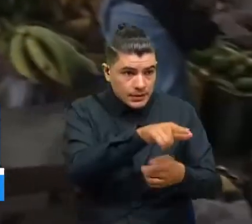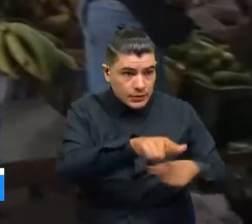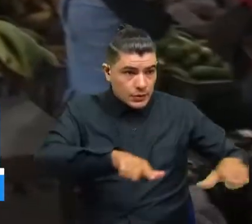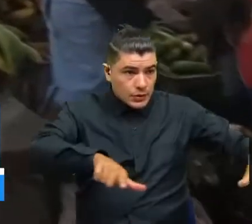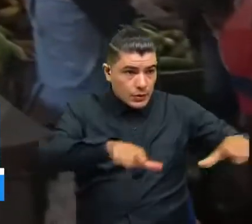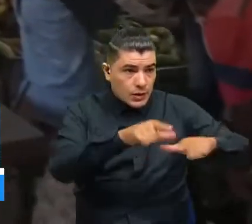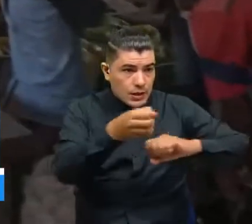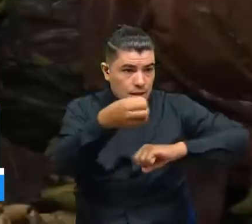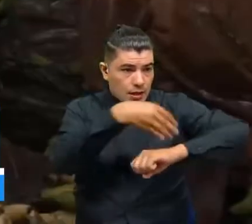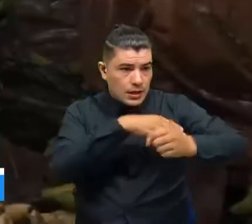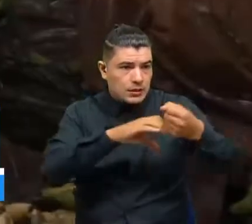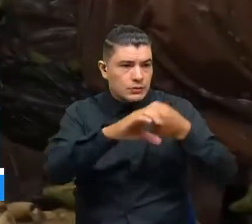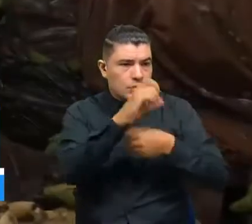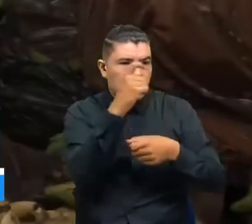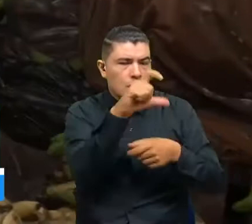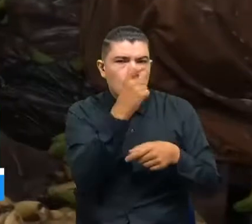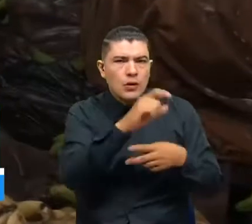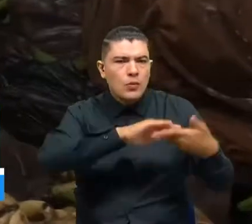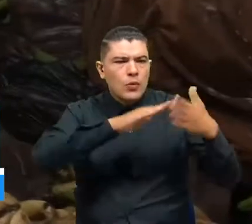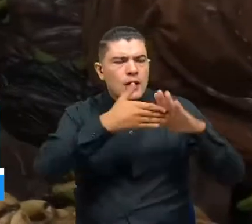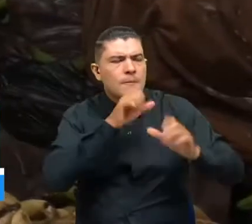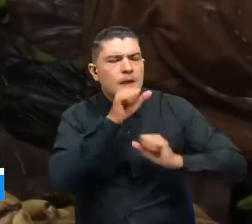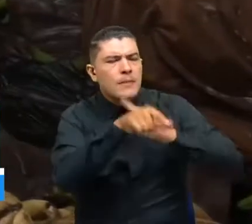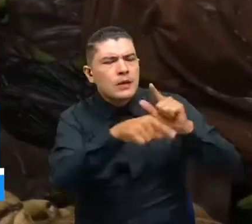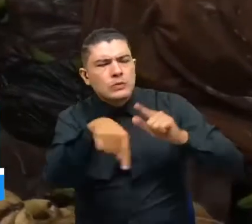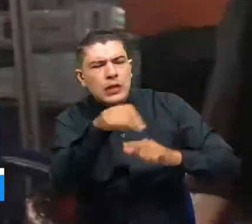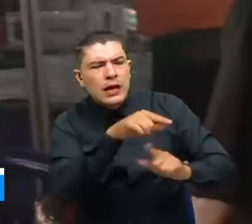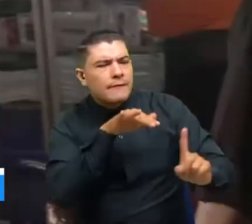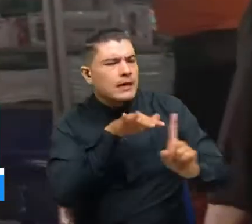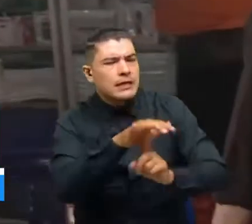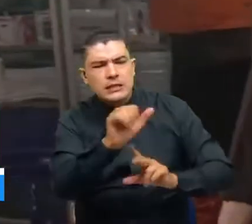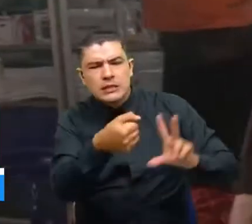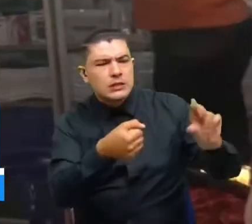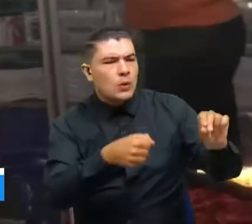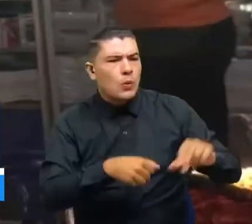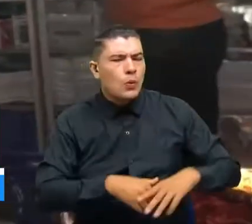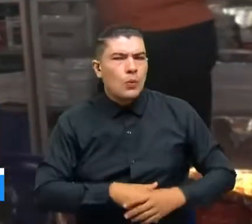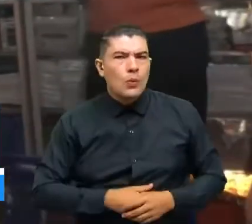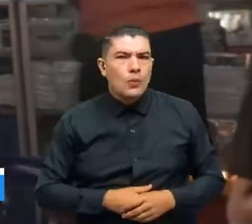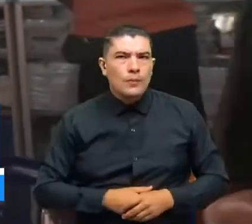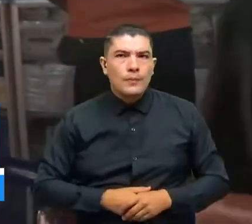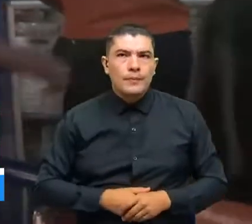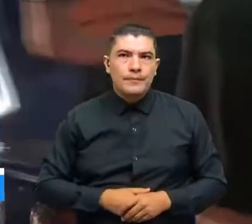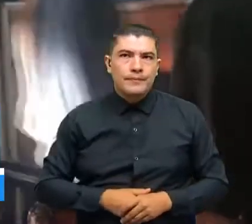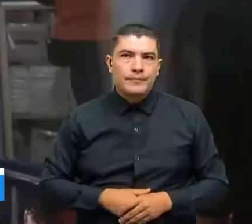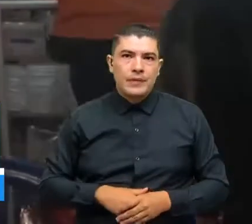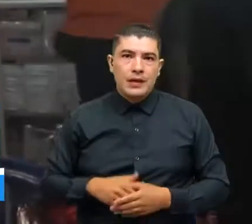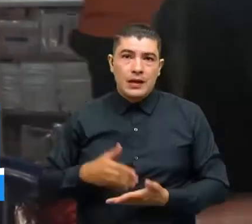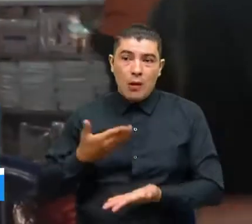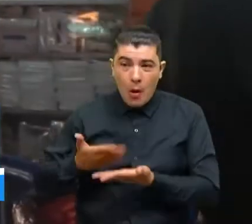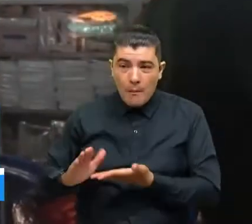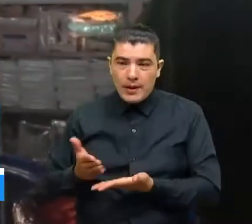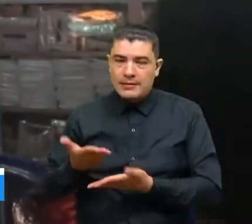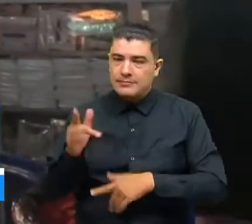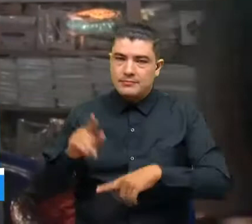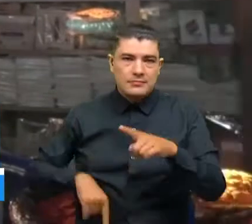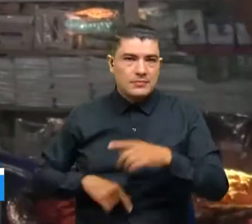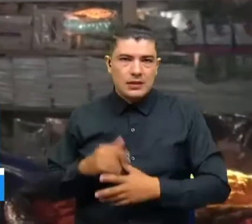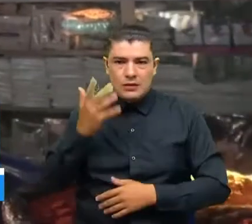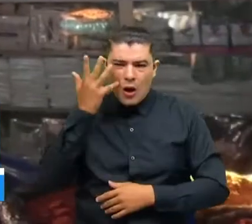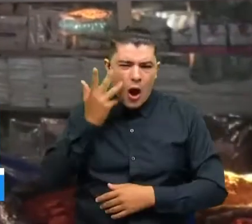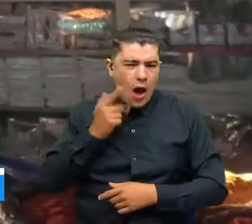visto afectadas con el alza de los productos y si ya no compra nada de ser cada día se puede más dura estaba en